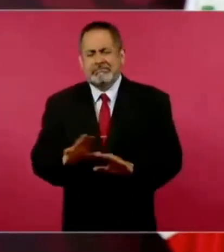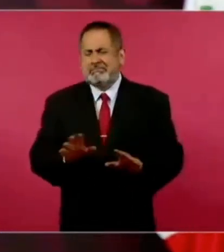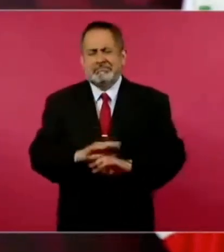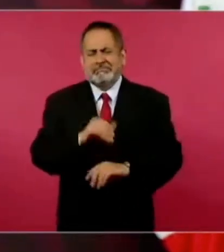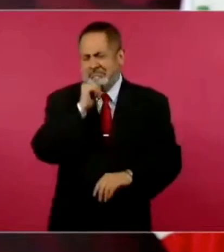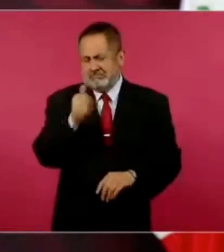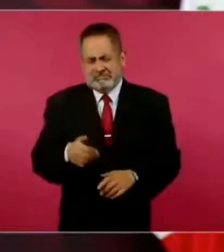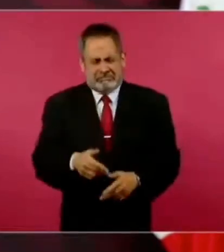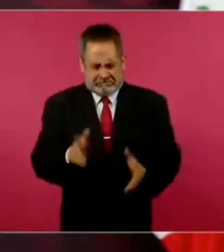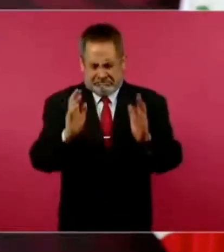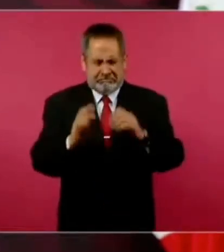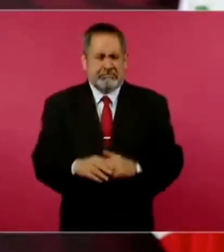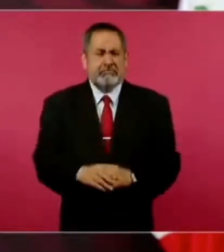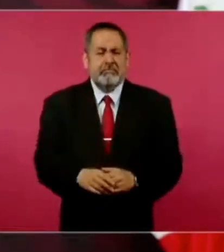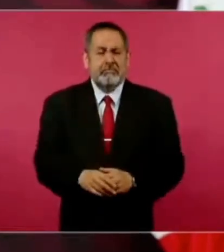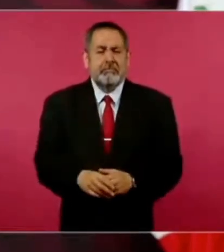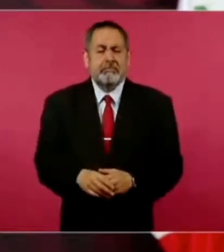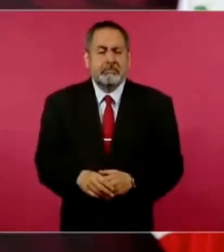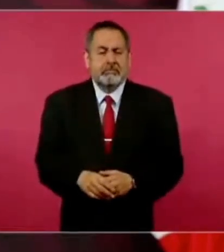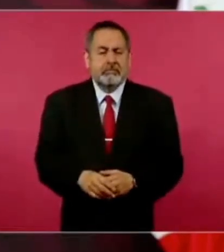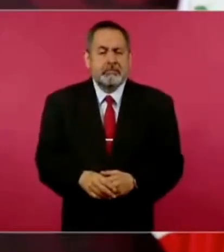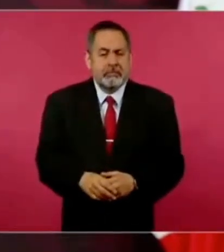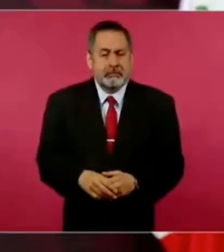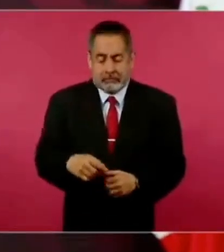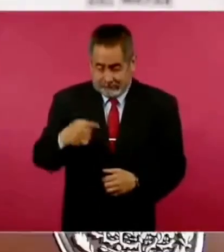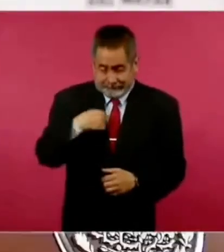Sí, yo envié un